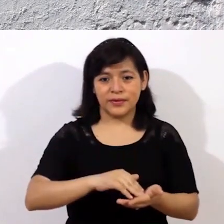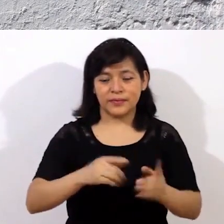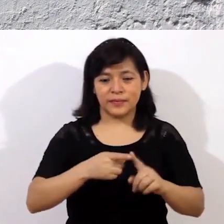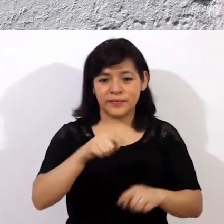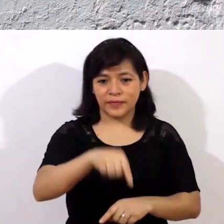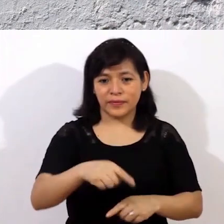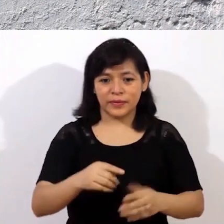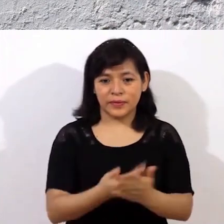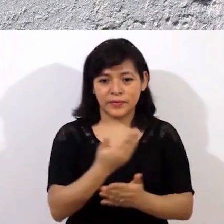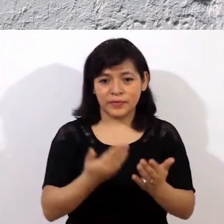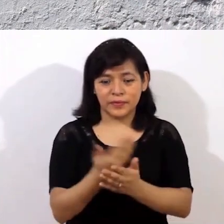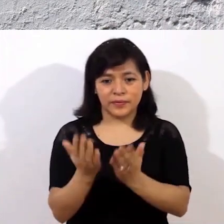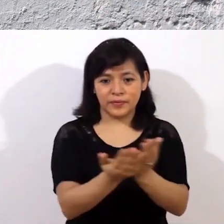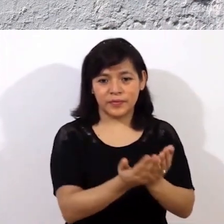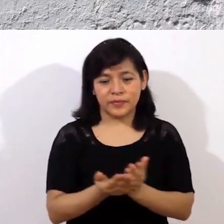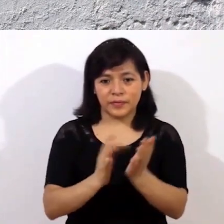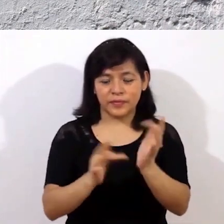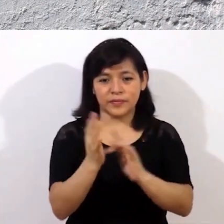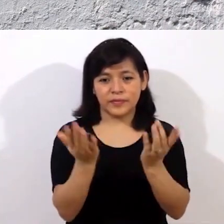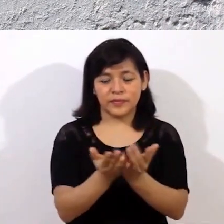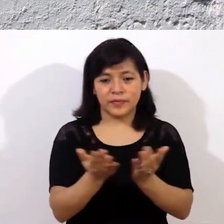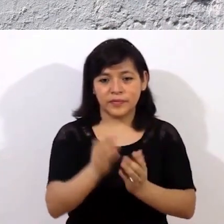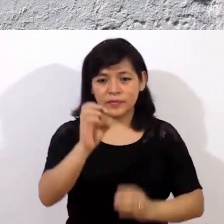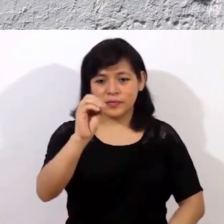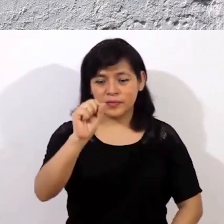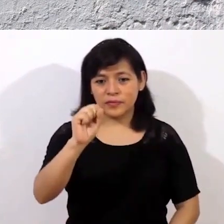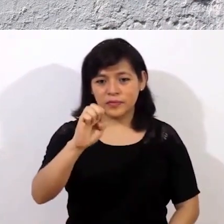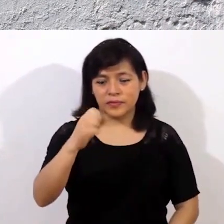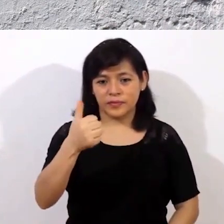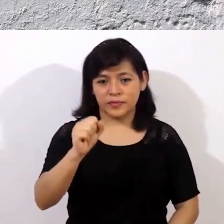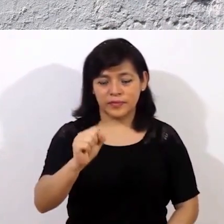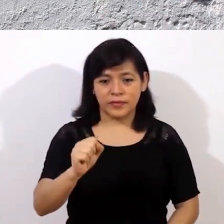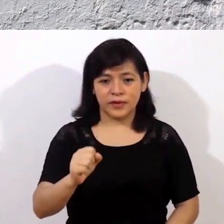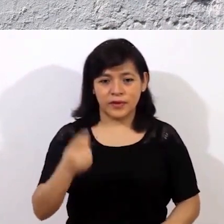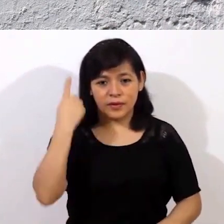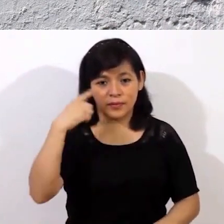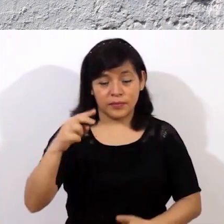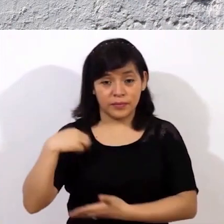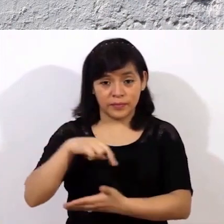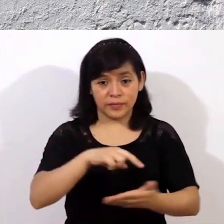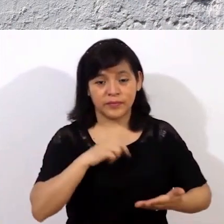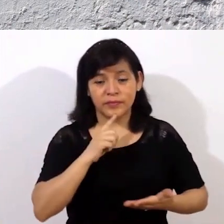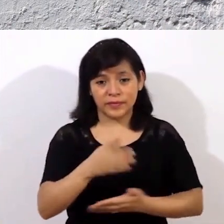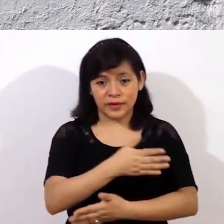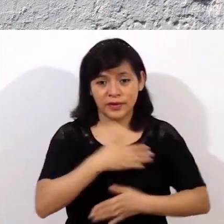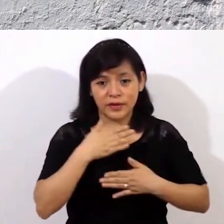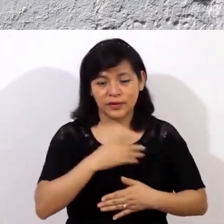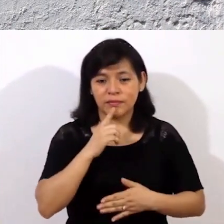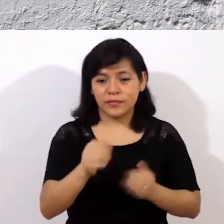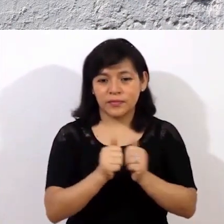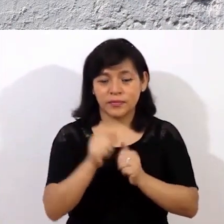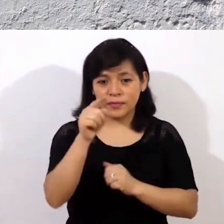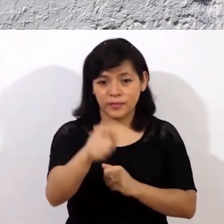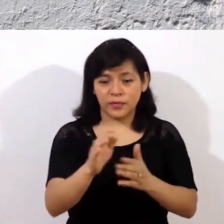Hola, ¿qué tal? Sé bienvenido una vez más a esta serie de estudio bíblico del libro de Oseas. Para nosotros es grato estar